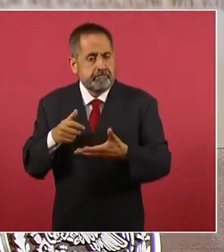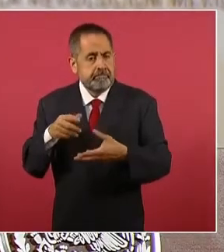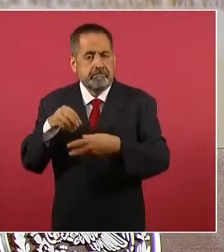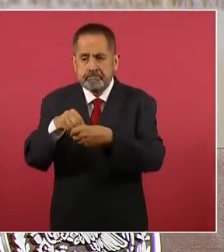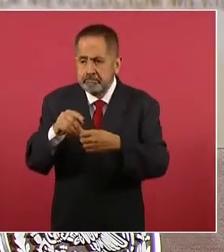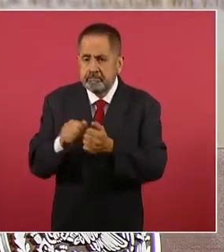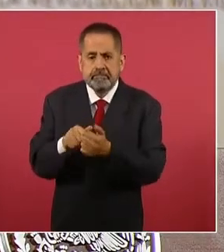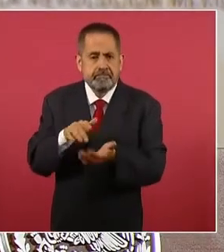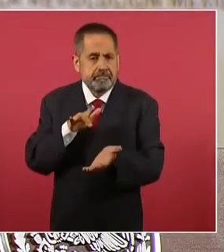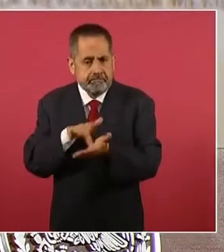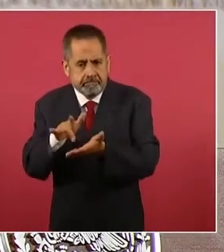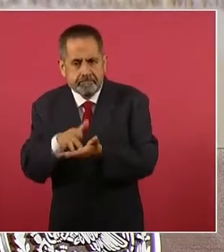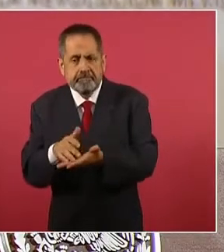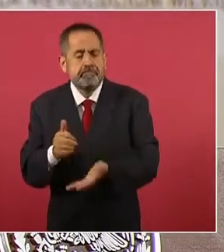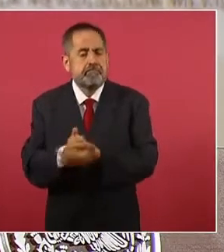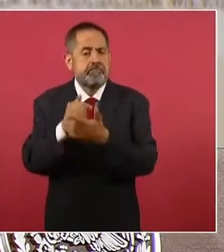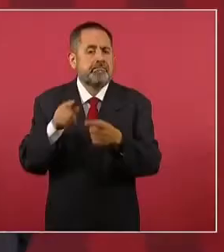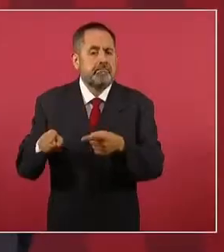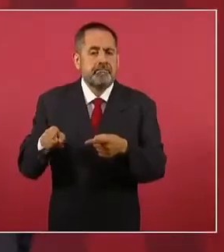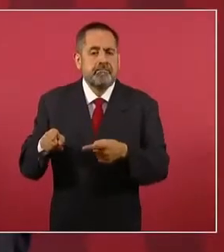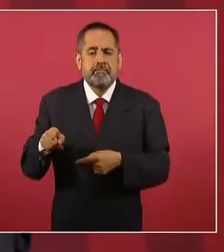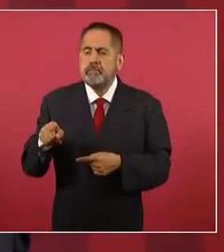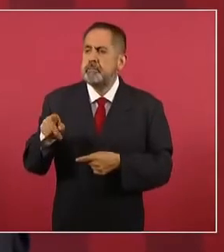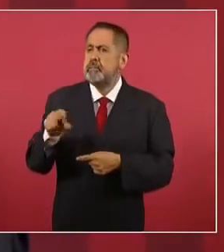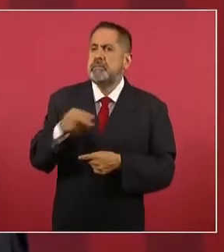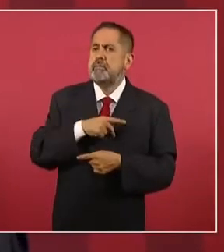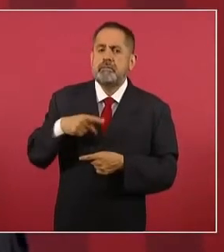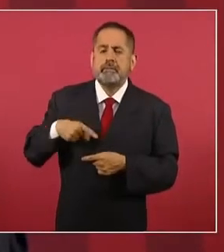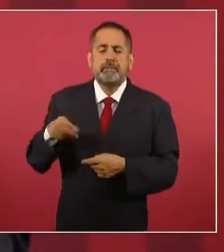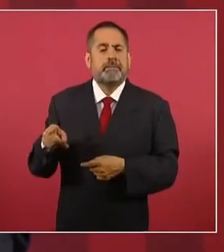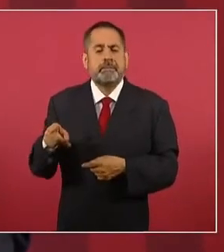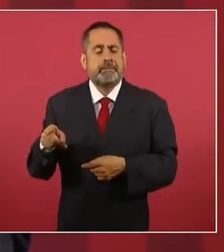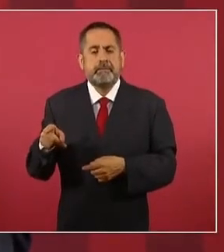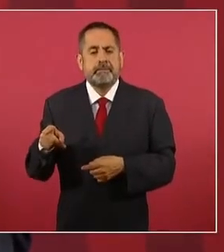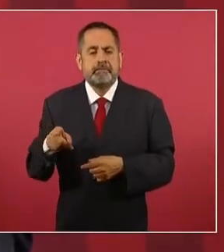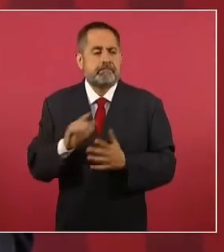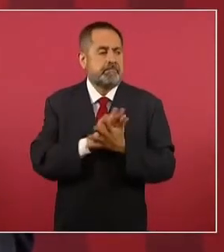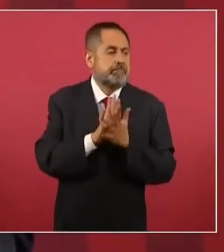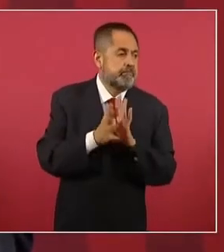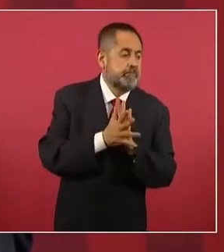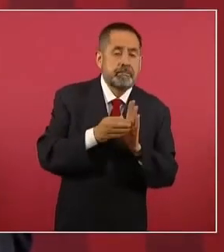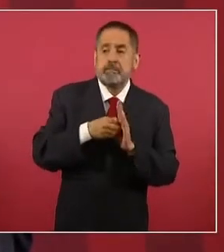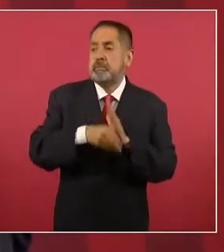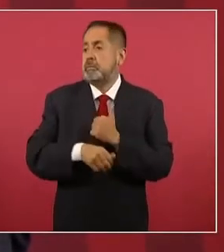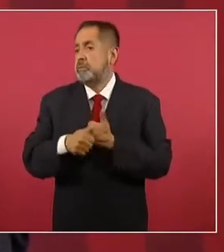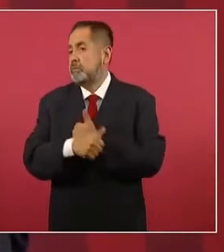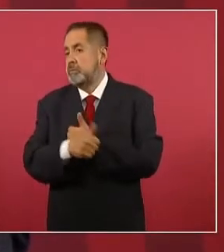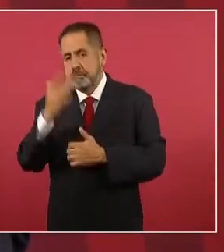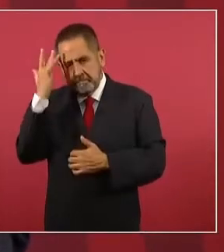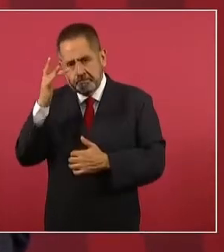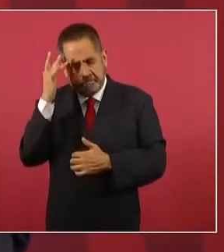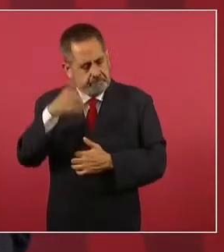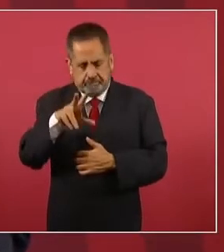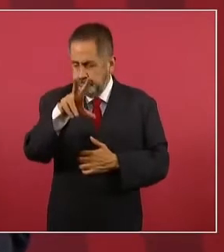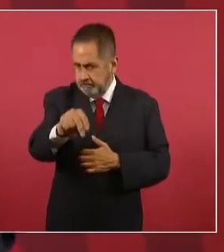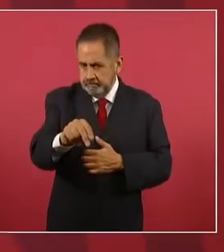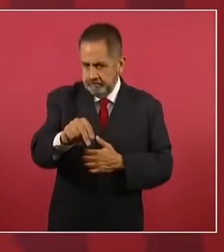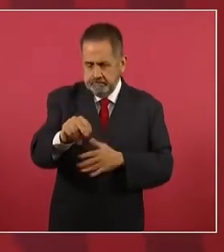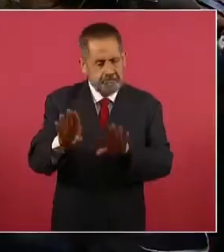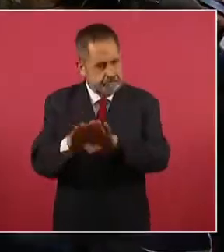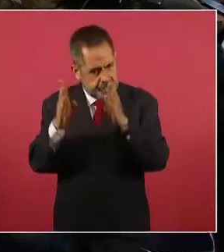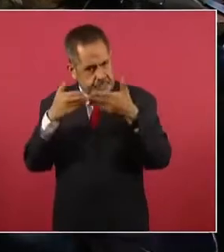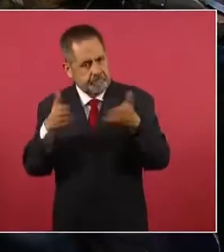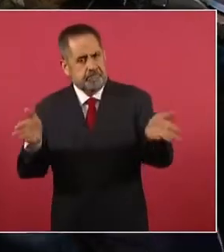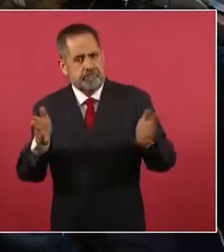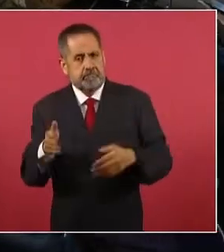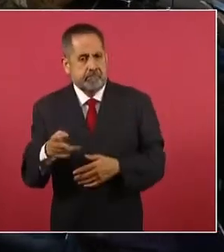que cooperen, que no se conviertan en cómplices de delitos. Entonces,